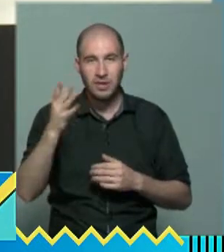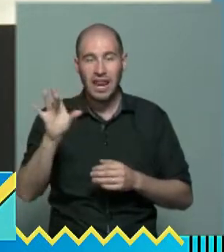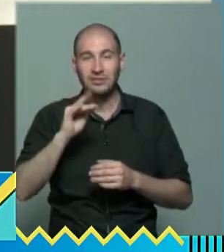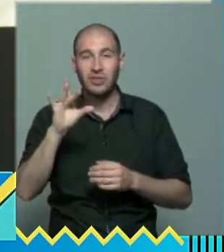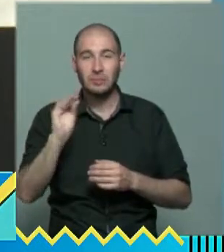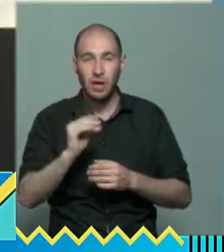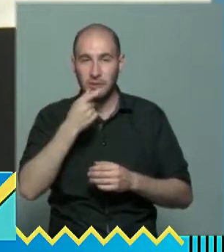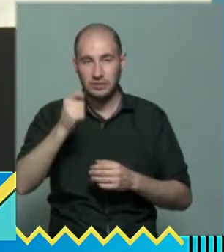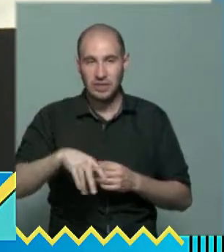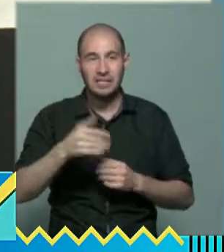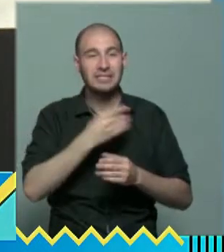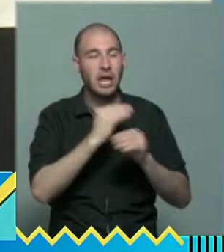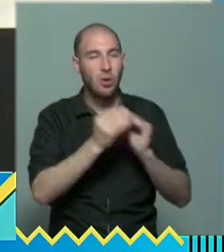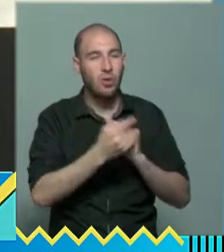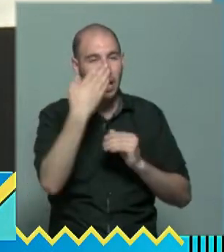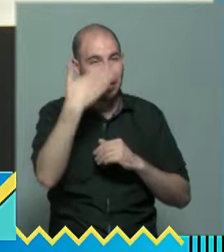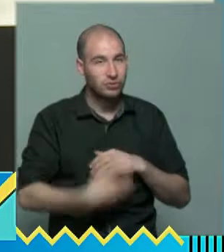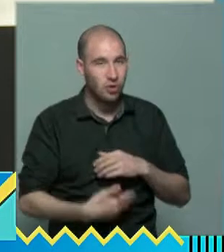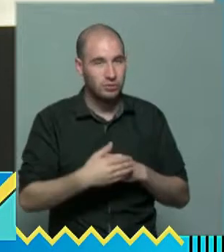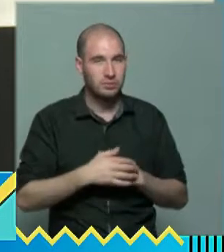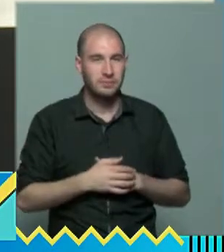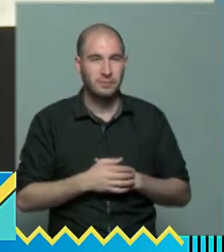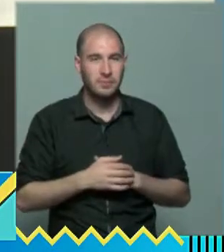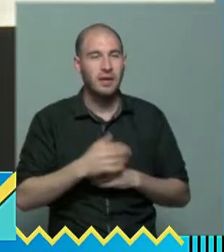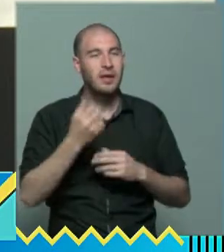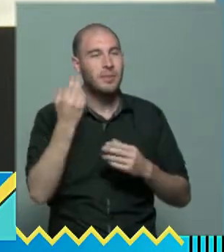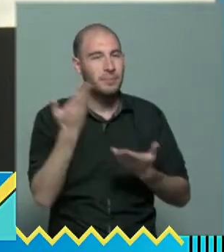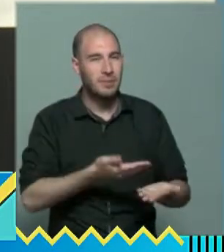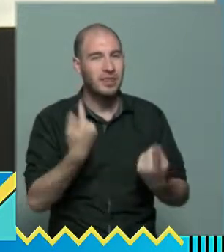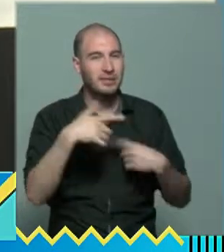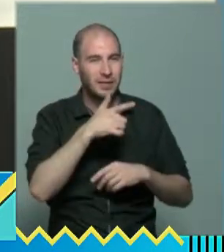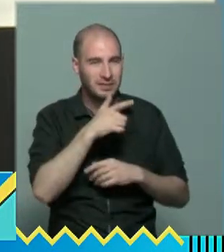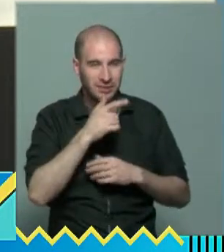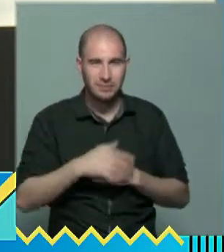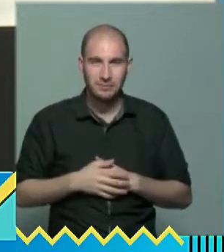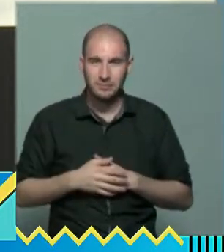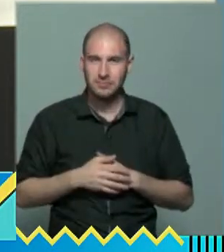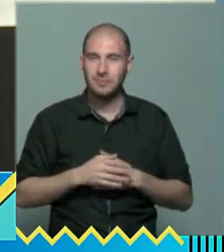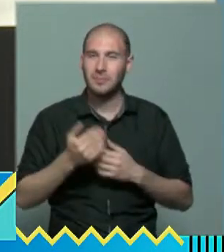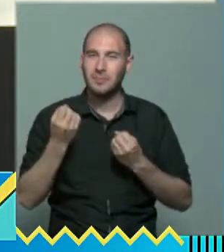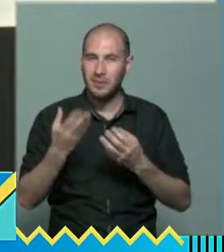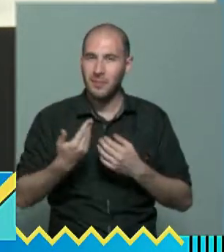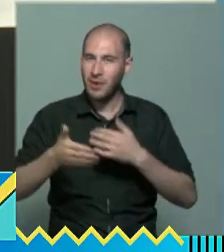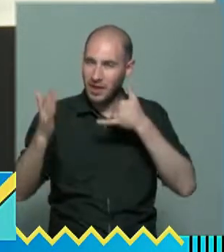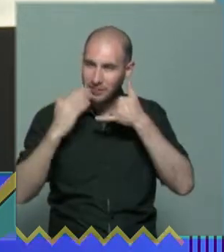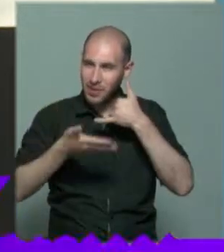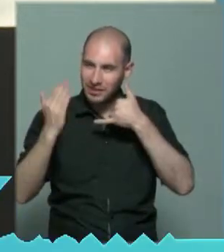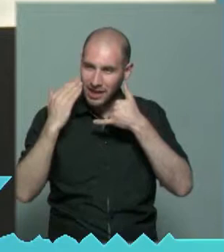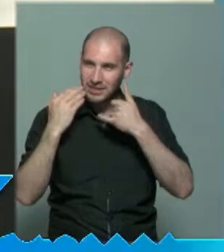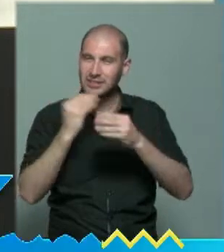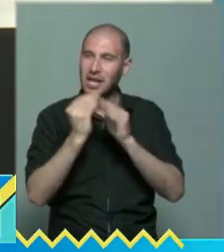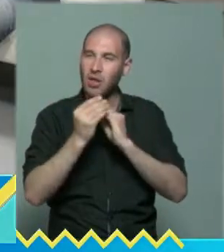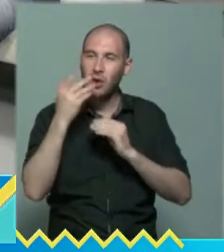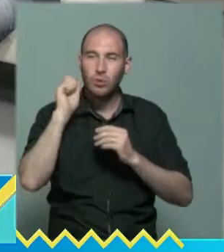diputado provincial. Te saludamos, Mario, te saluda Gastón Lucero. Bienvenidos a Distintos Parecidos. Bueno, muy buenas tardes y bueno, saludos